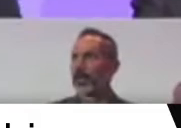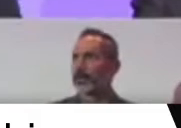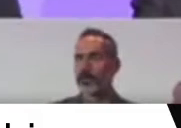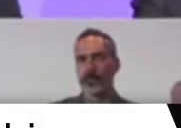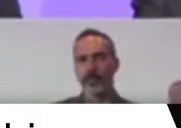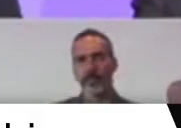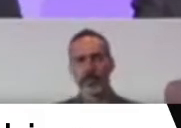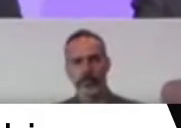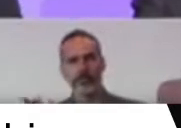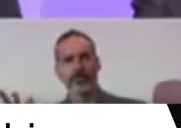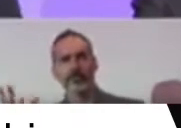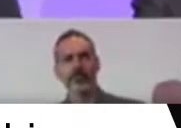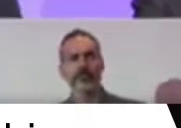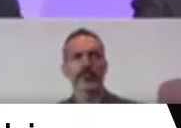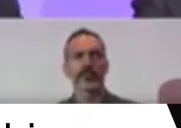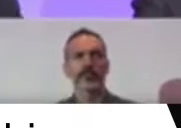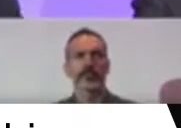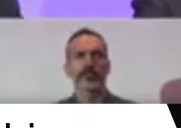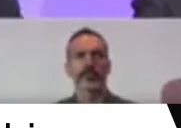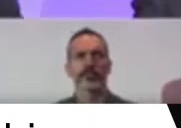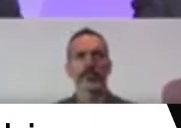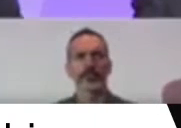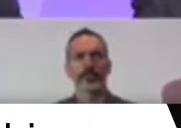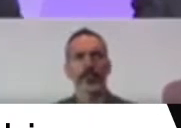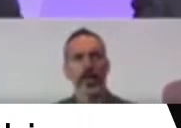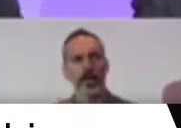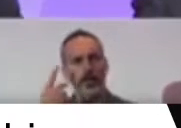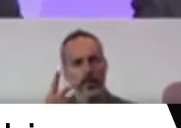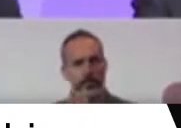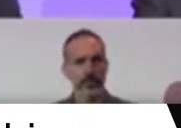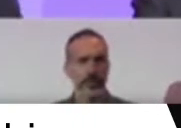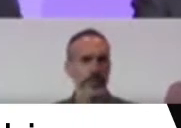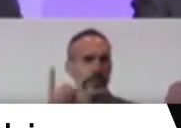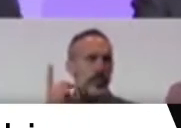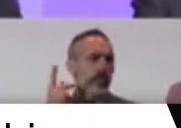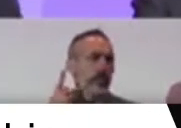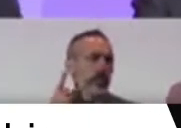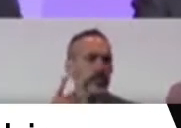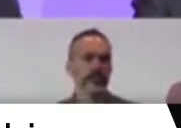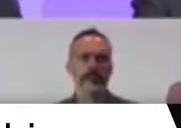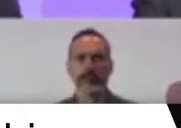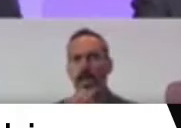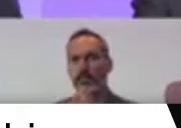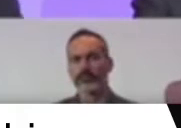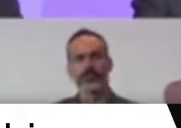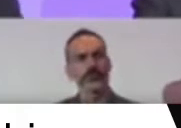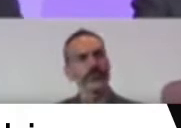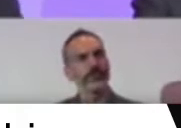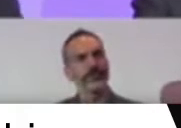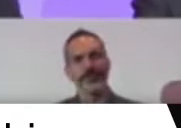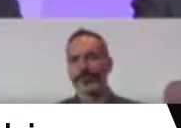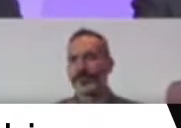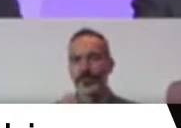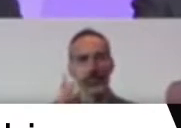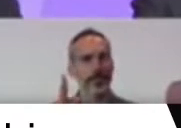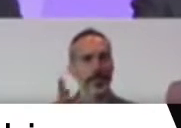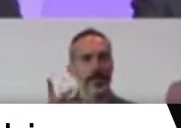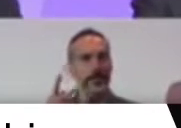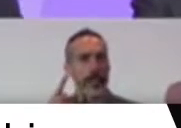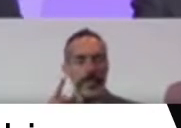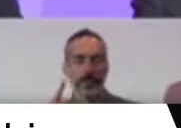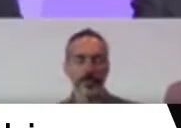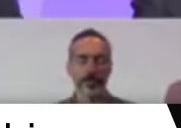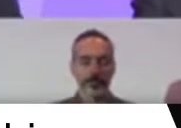ideas y la buena voluntad de las fuerzas políticas que conformamos este proyecto. Los partidos están representados en